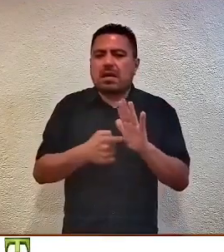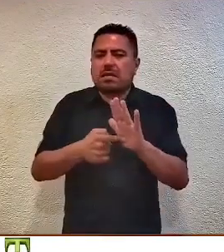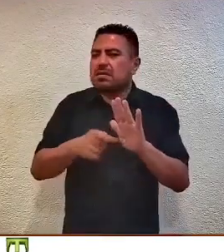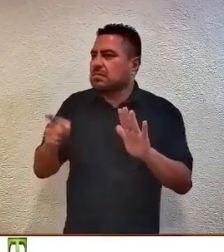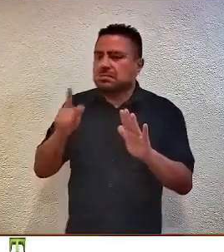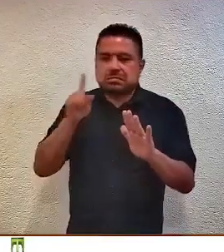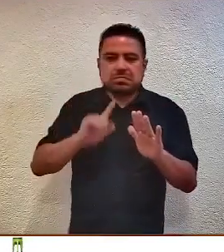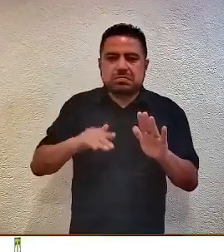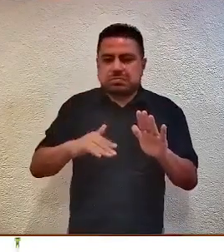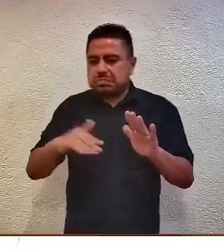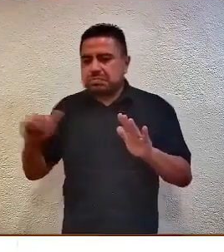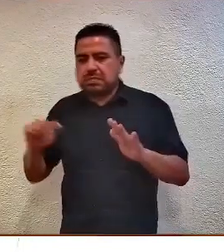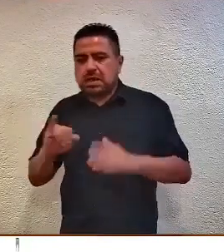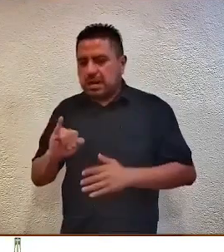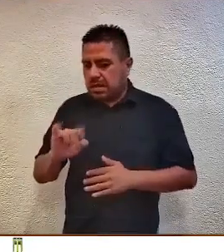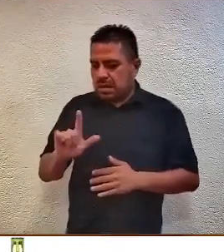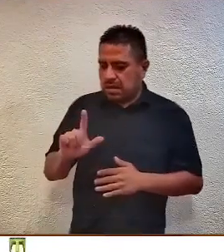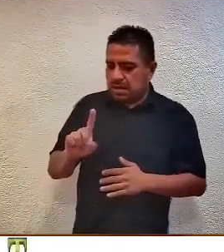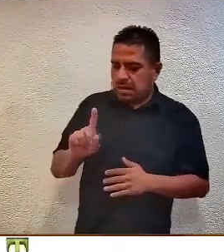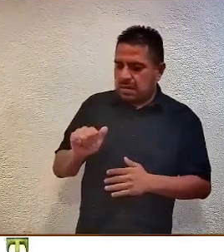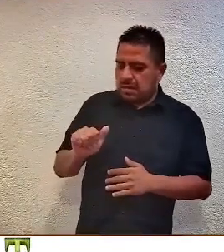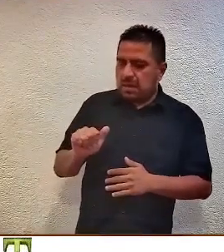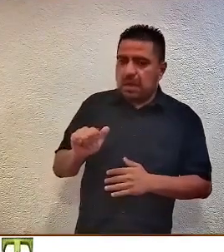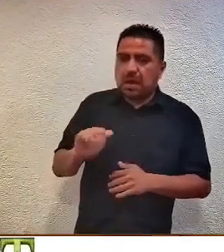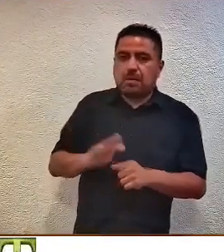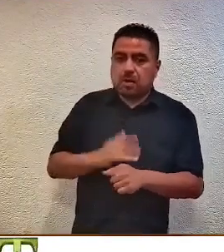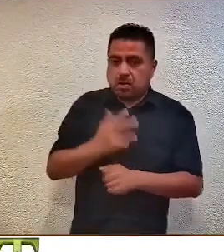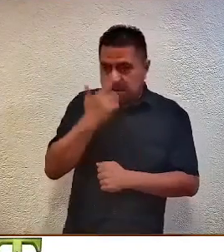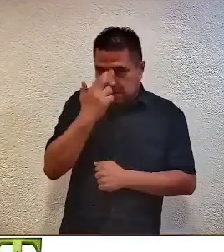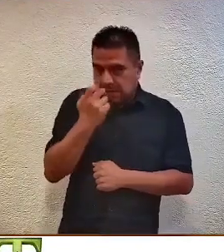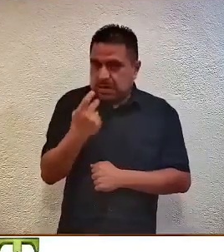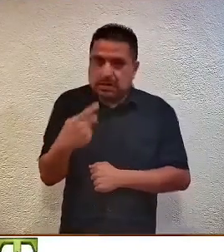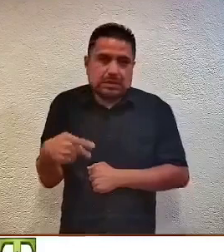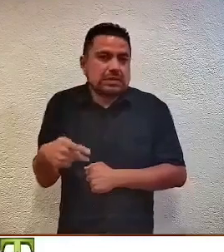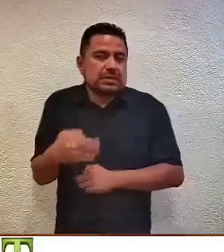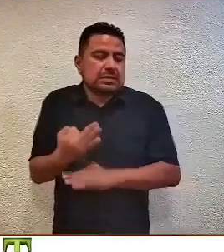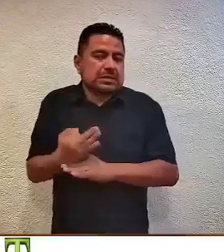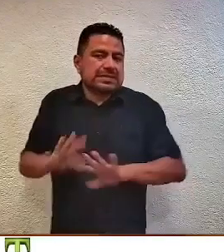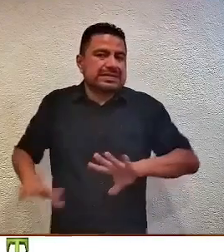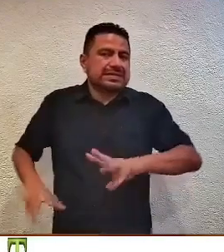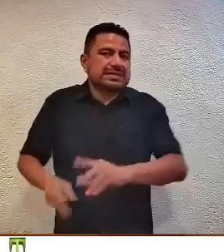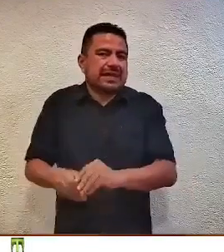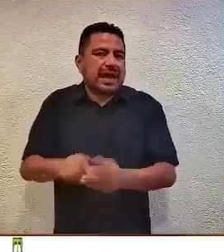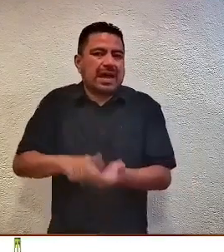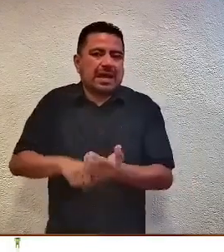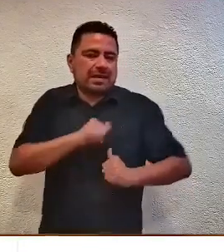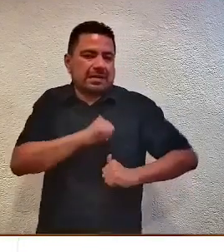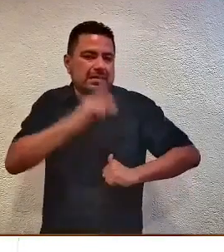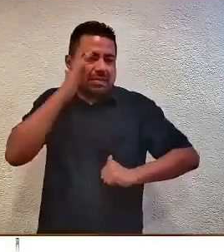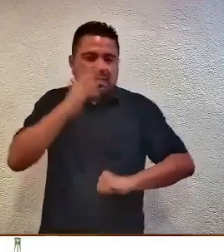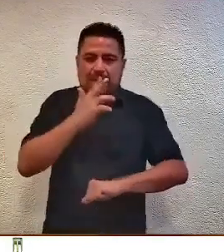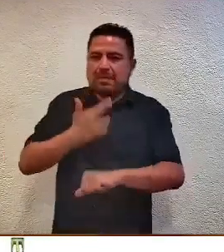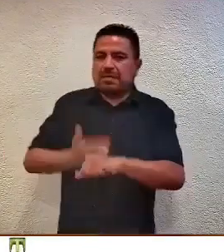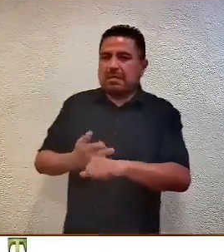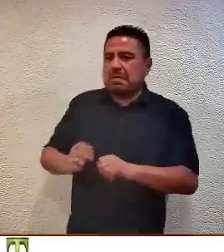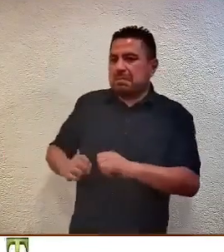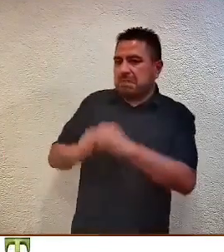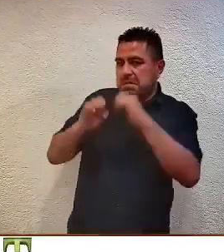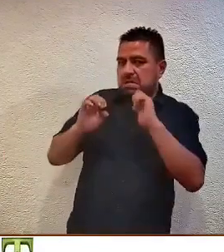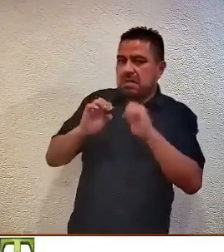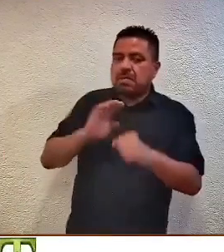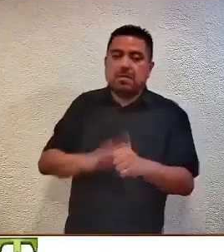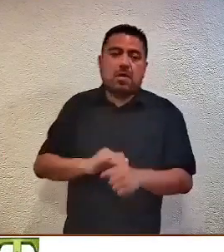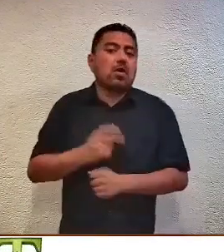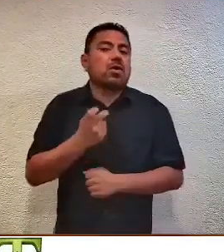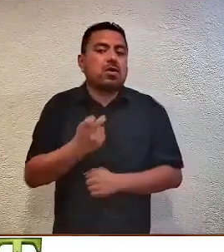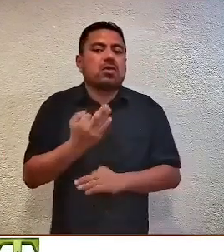la magistrada Hilda Rosa Delgado Brito en razón de ser parte promovente del referido incidente, por lo